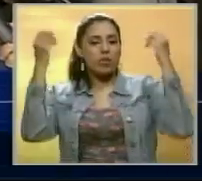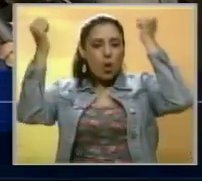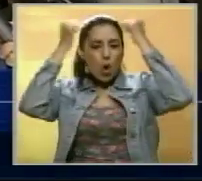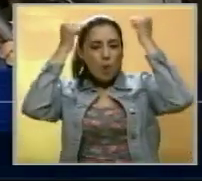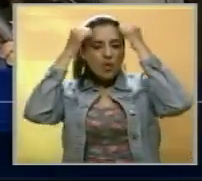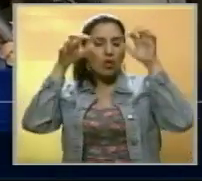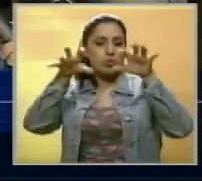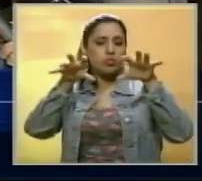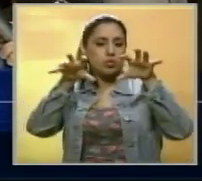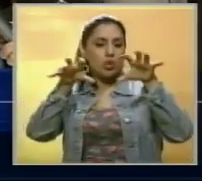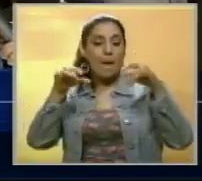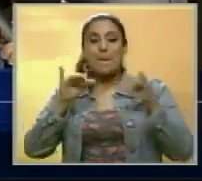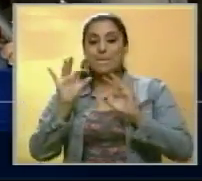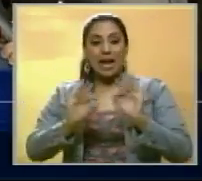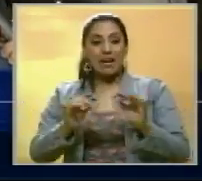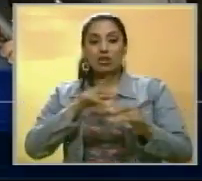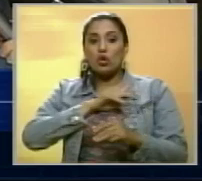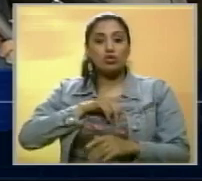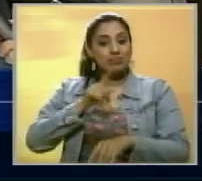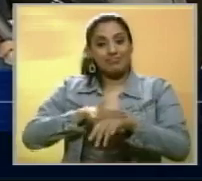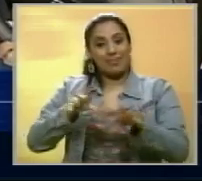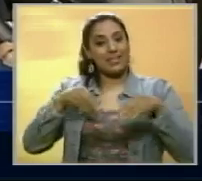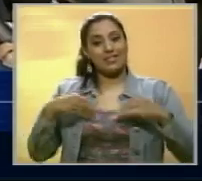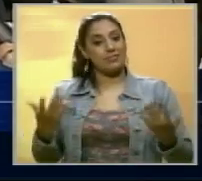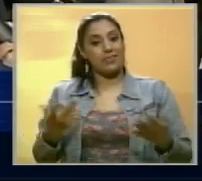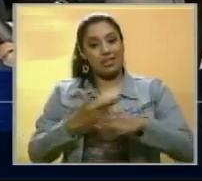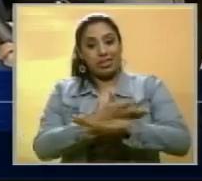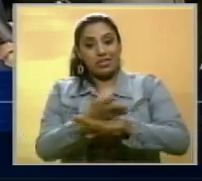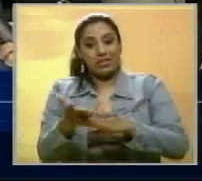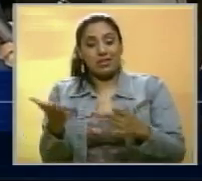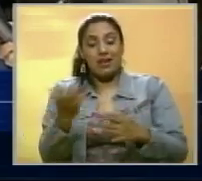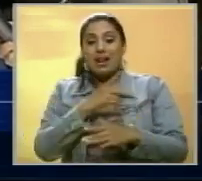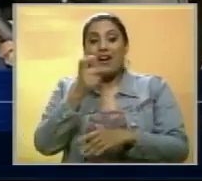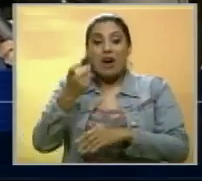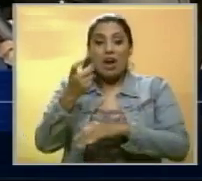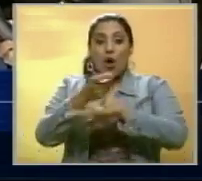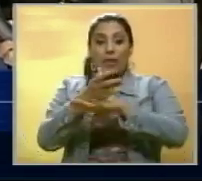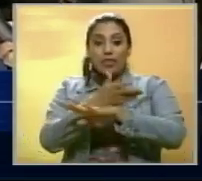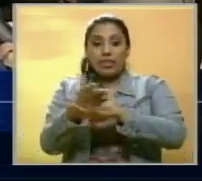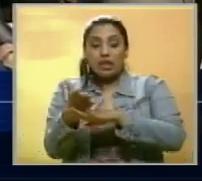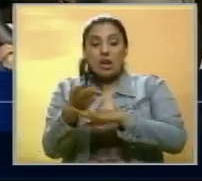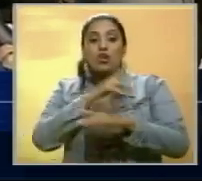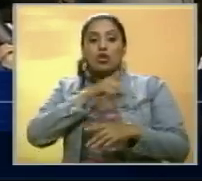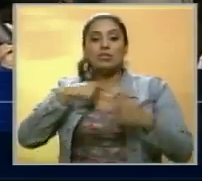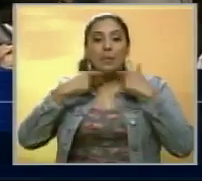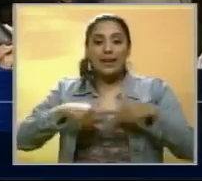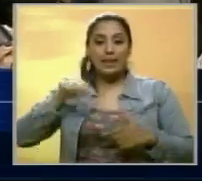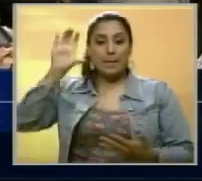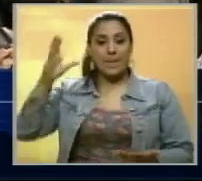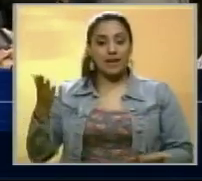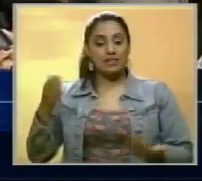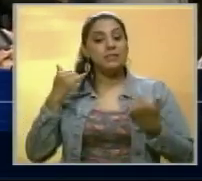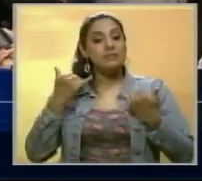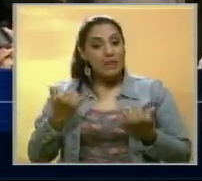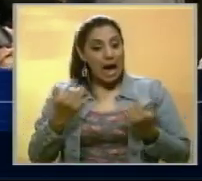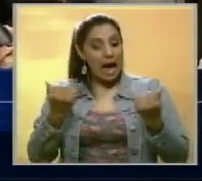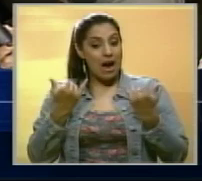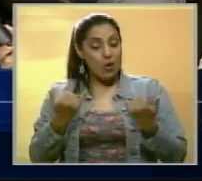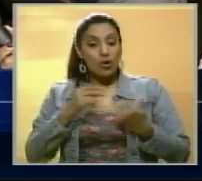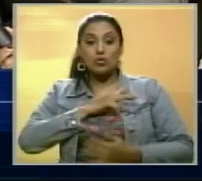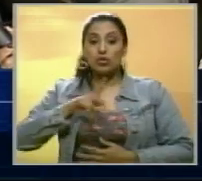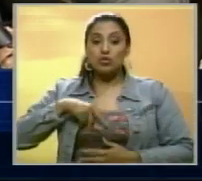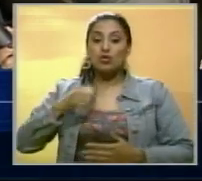que quiere es ganar tiempo, y nosotros no podemos admitir eso. Tiempo que gana el gobierno es tiempo que pierde el país. Ahora,